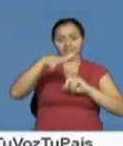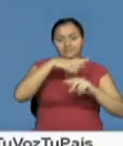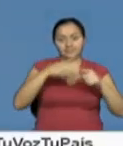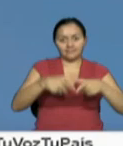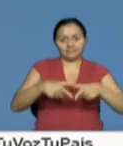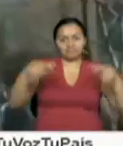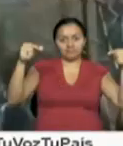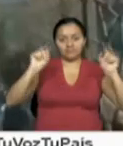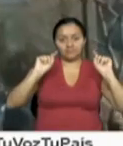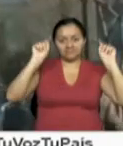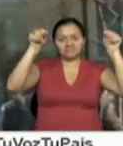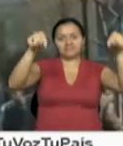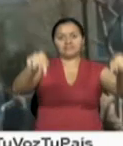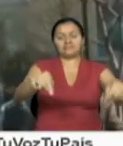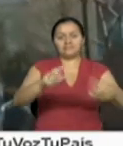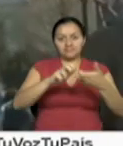Japón.